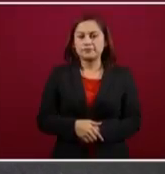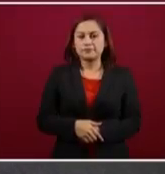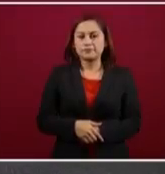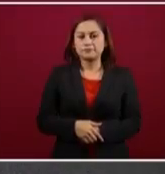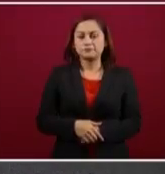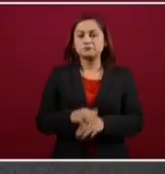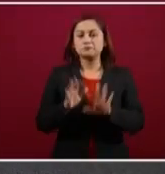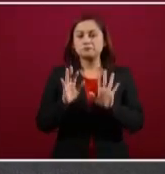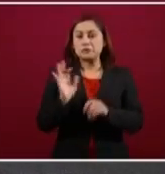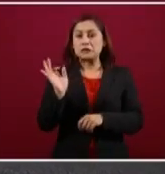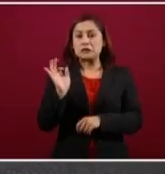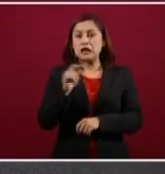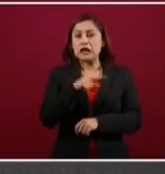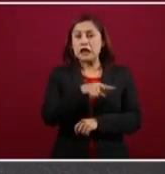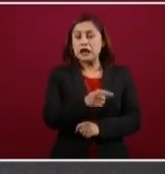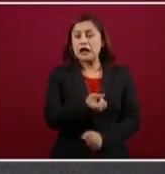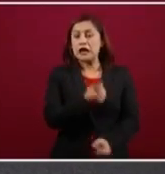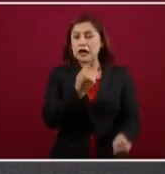inversiones